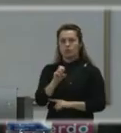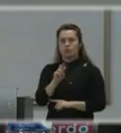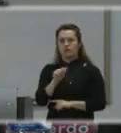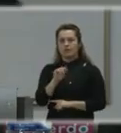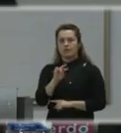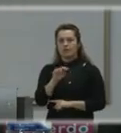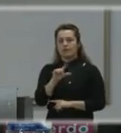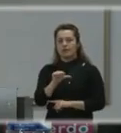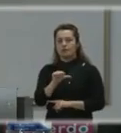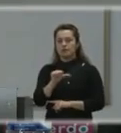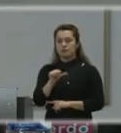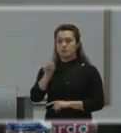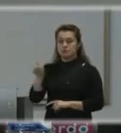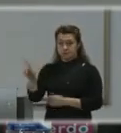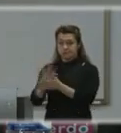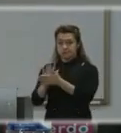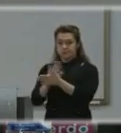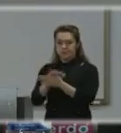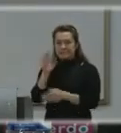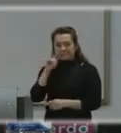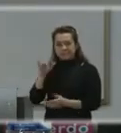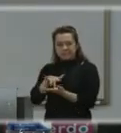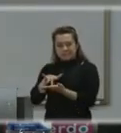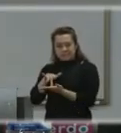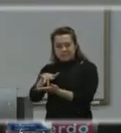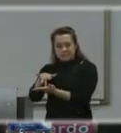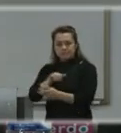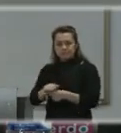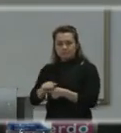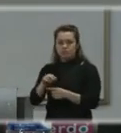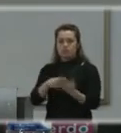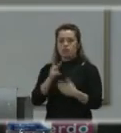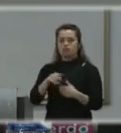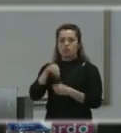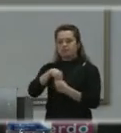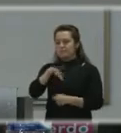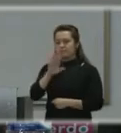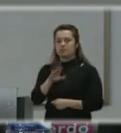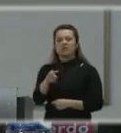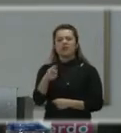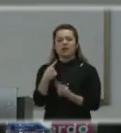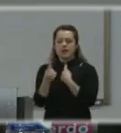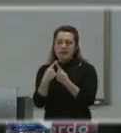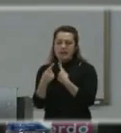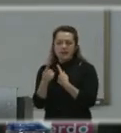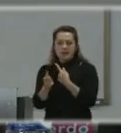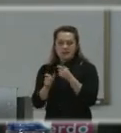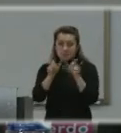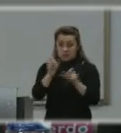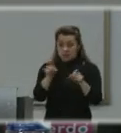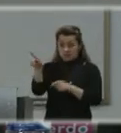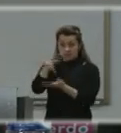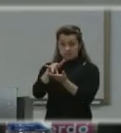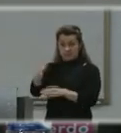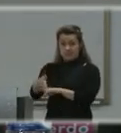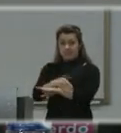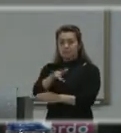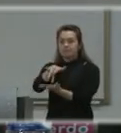que fue una de las personas como más involucradas en esta parte del proyecto, que tenga un diálogo con algunas de las personas que